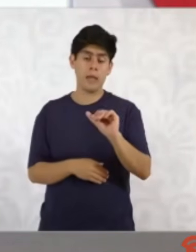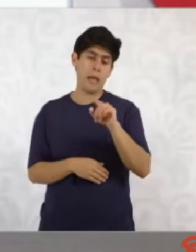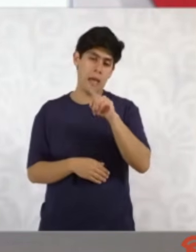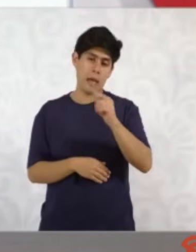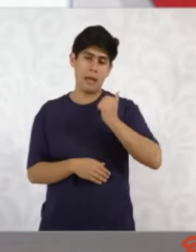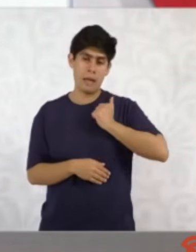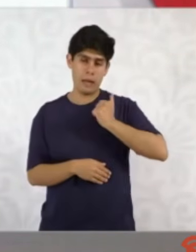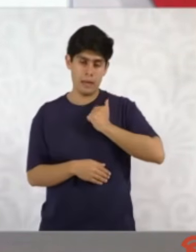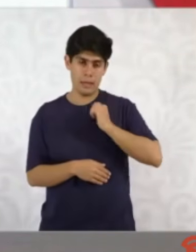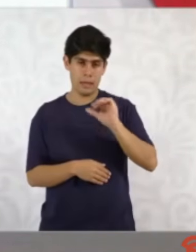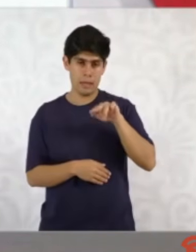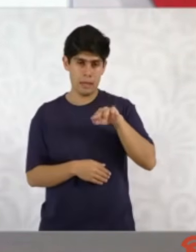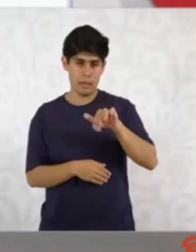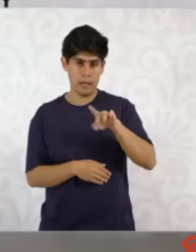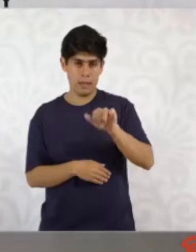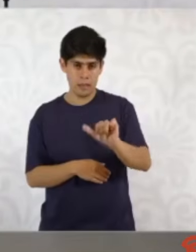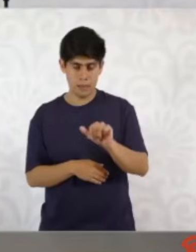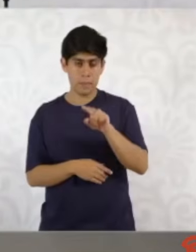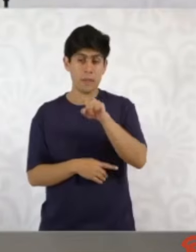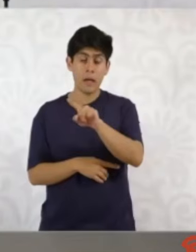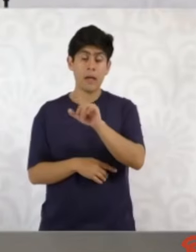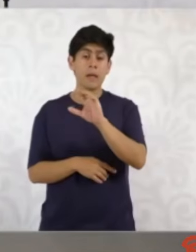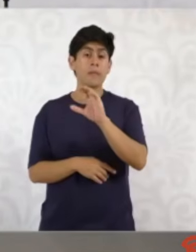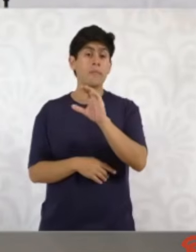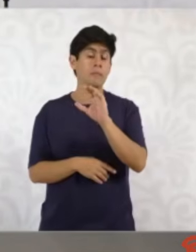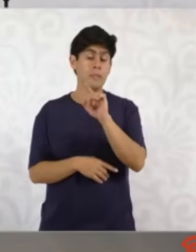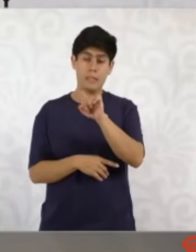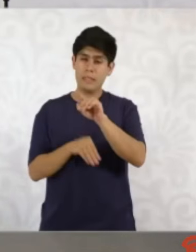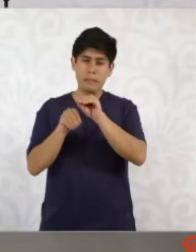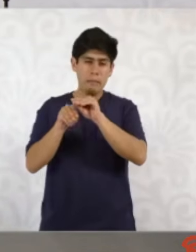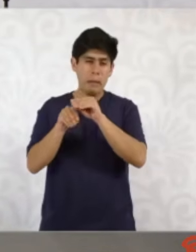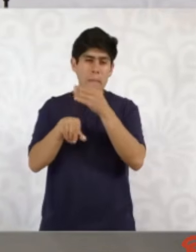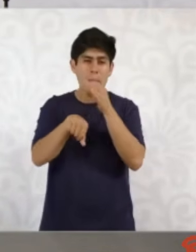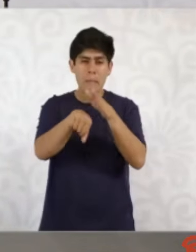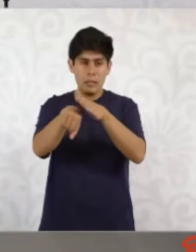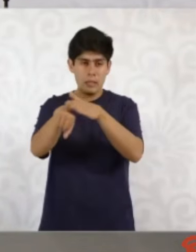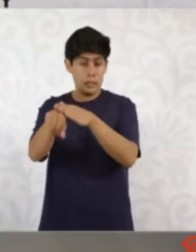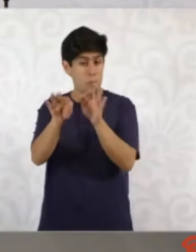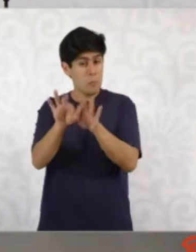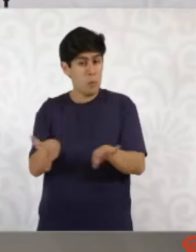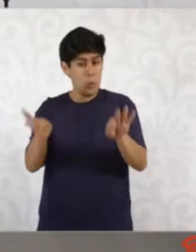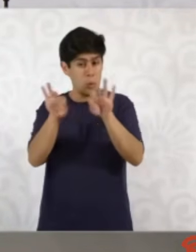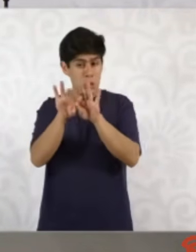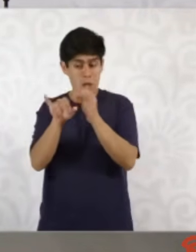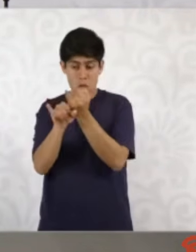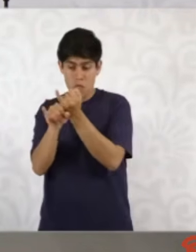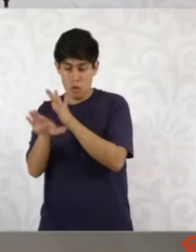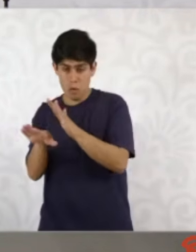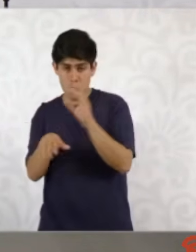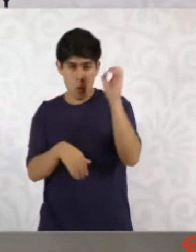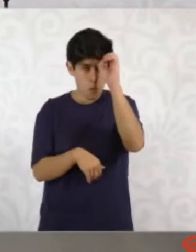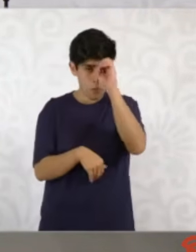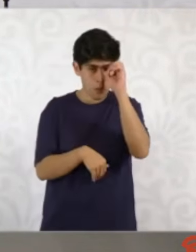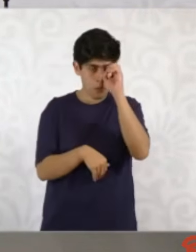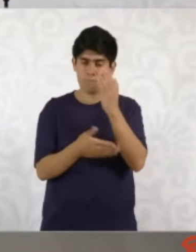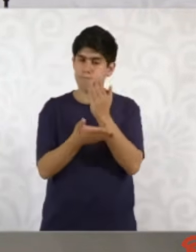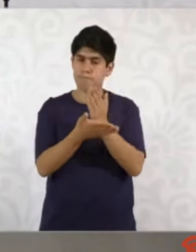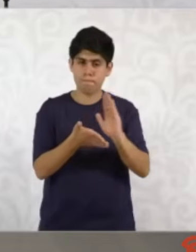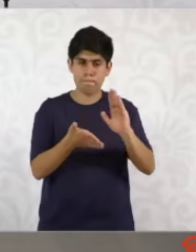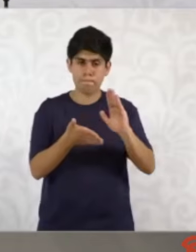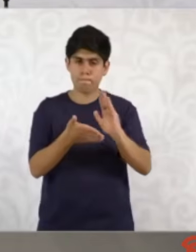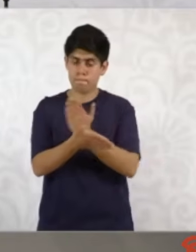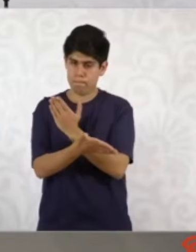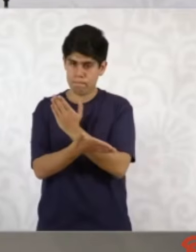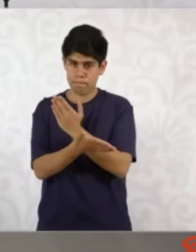Televisión y Telecomunicaciones exige la distinción clara entre información y opinión. La opinión debe